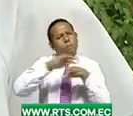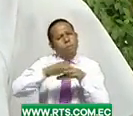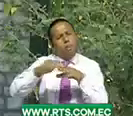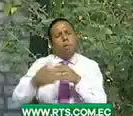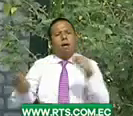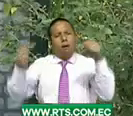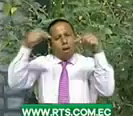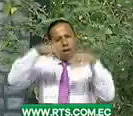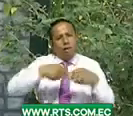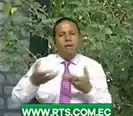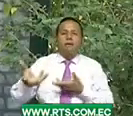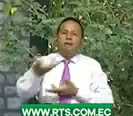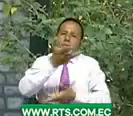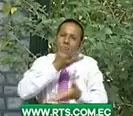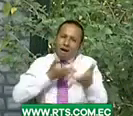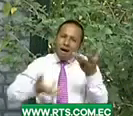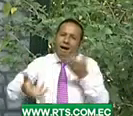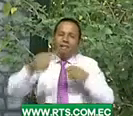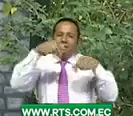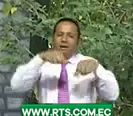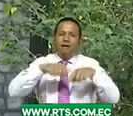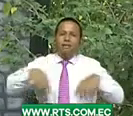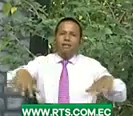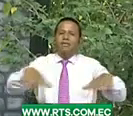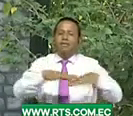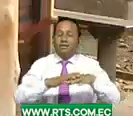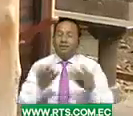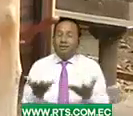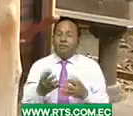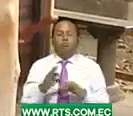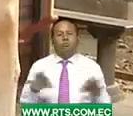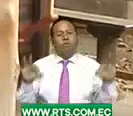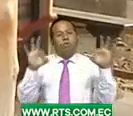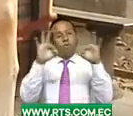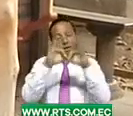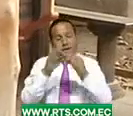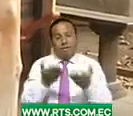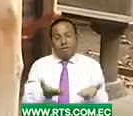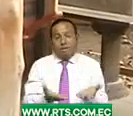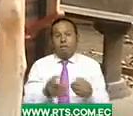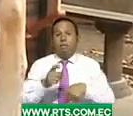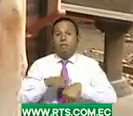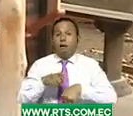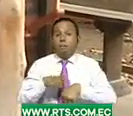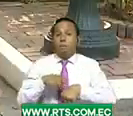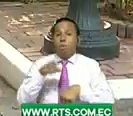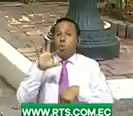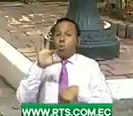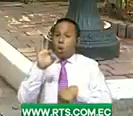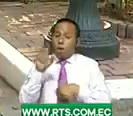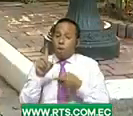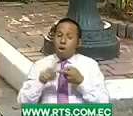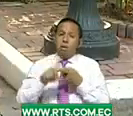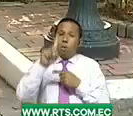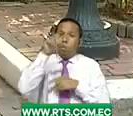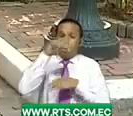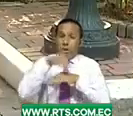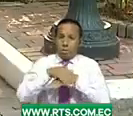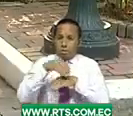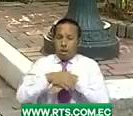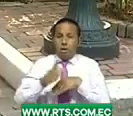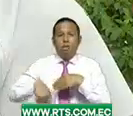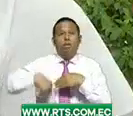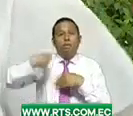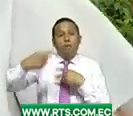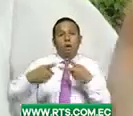compartan con nosotros estos momentos que realmente valen la pena. De 9 a 1 y luego de